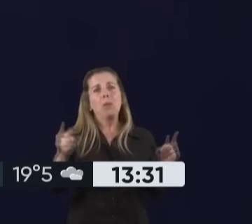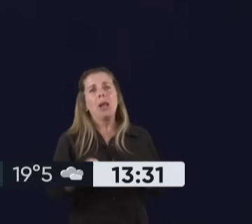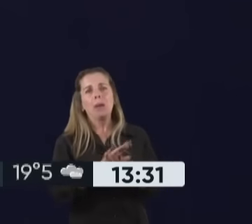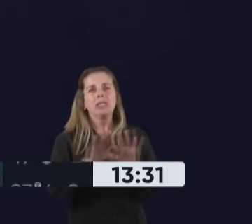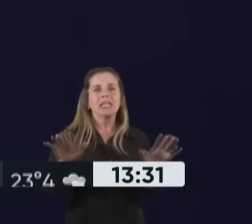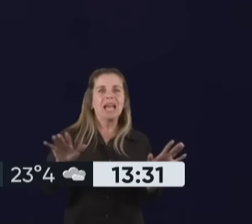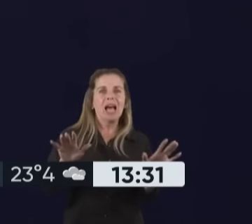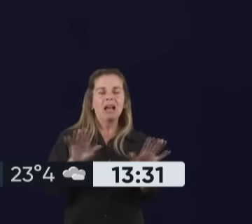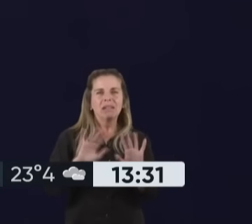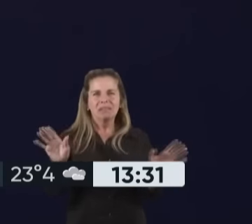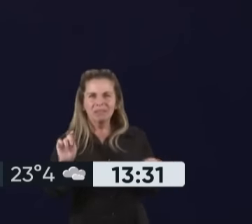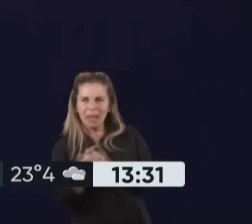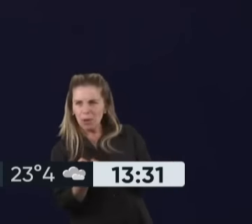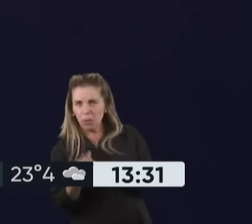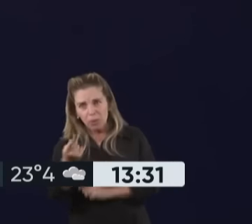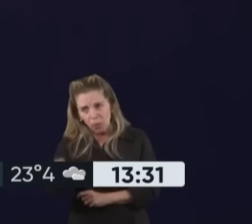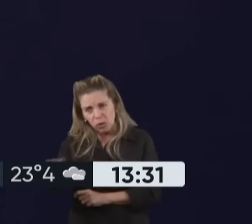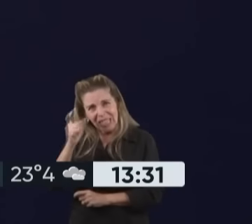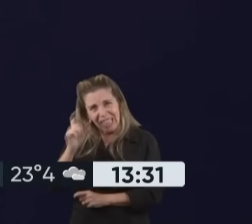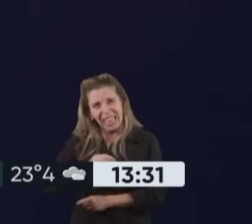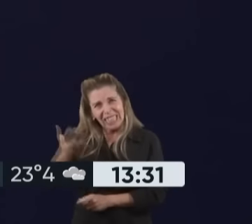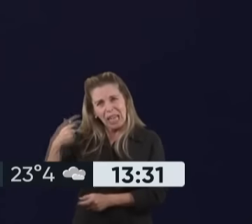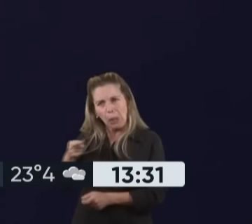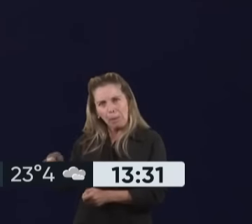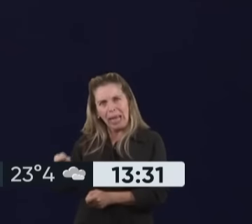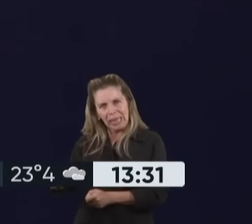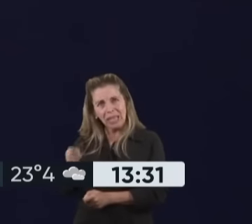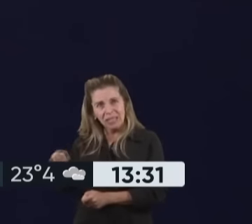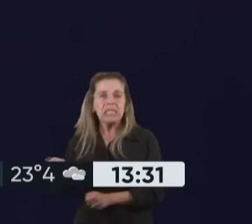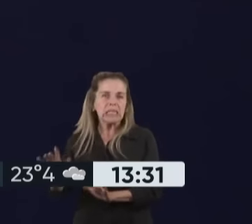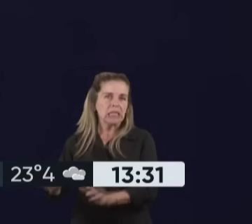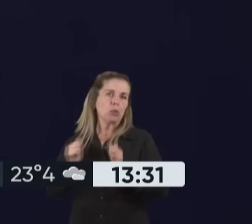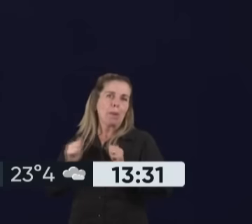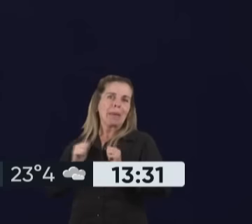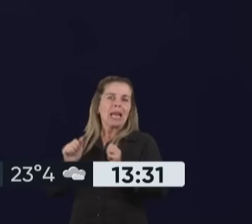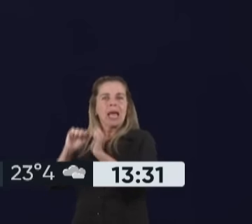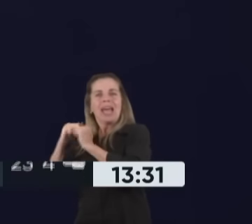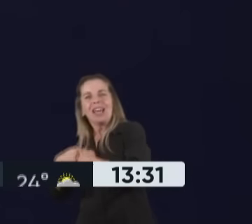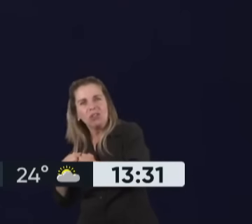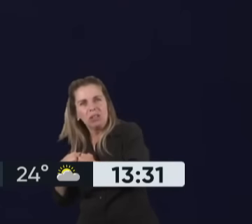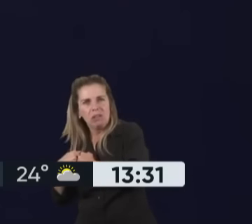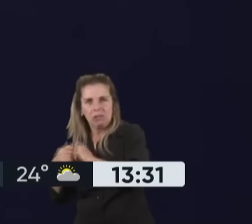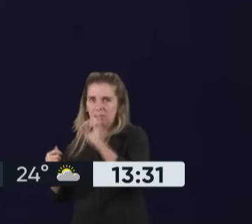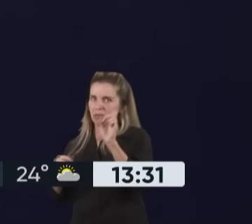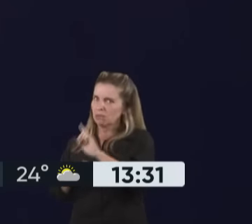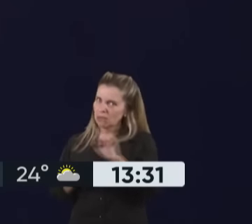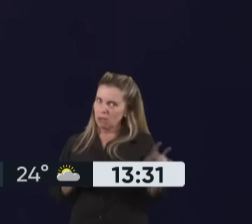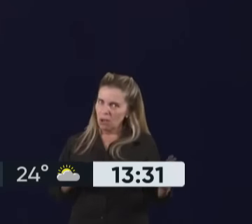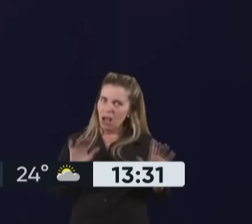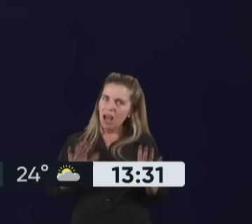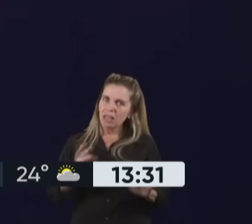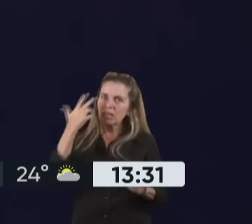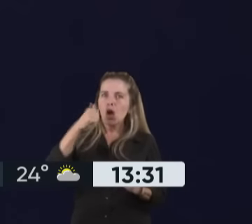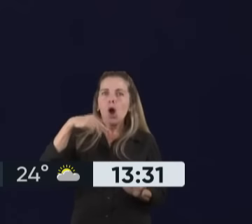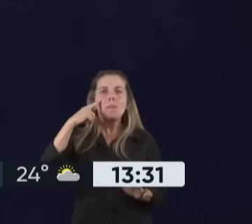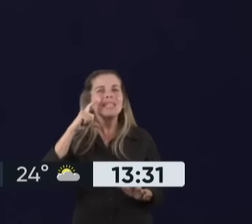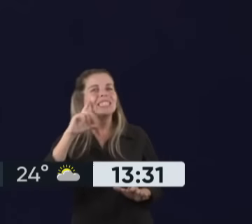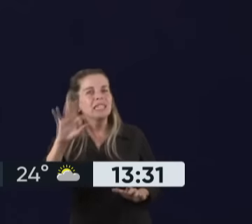No, pero hace 10 años mataste, sí, pero me pasaron los 10 años y un día. Bueno, homicidio agravado,